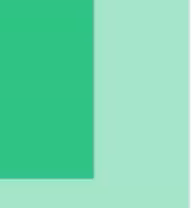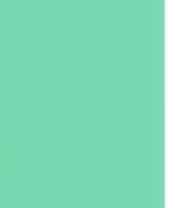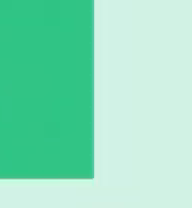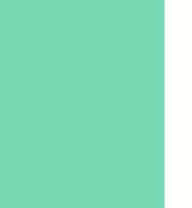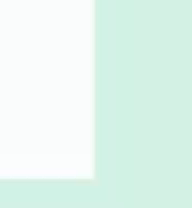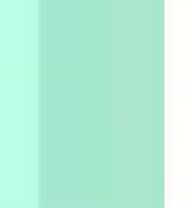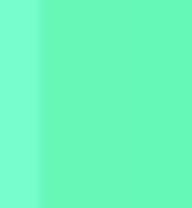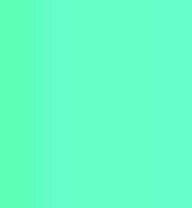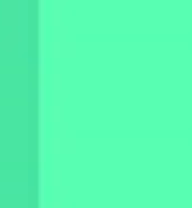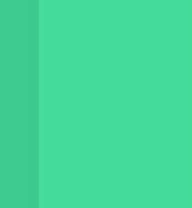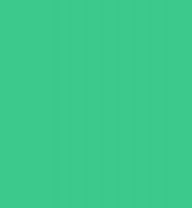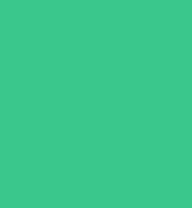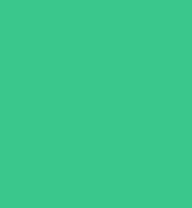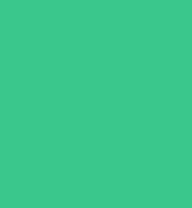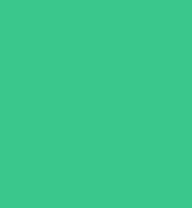chao